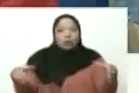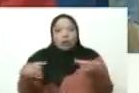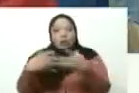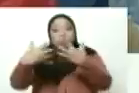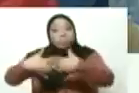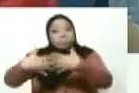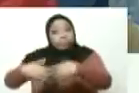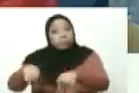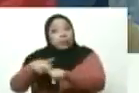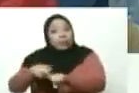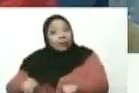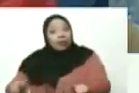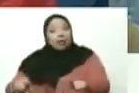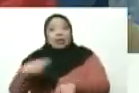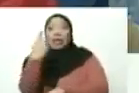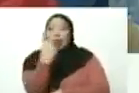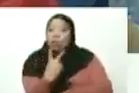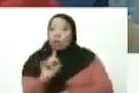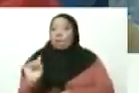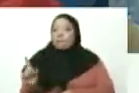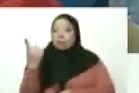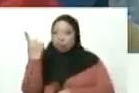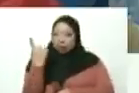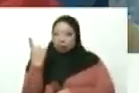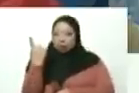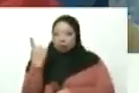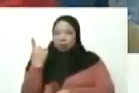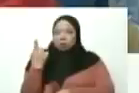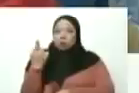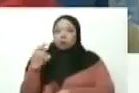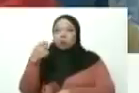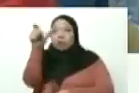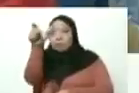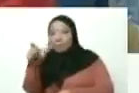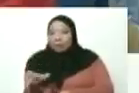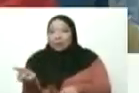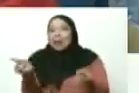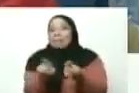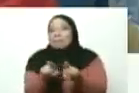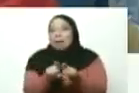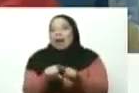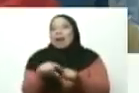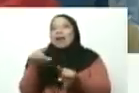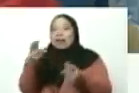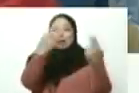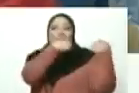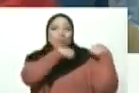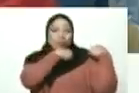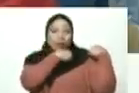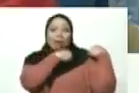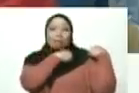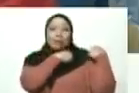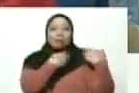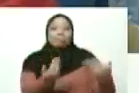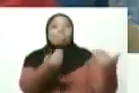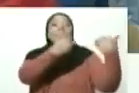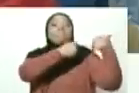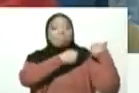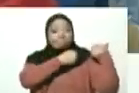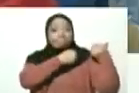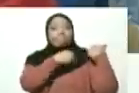primeras como ya dijimos aparece como tesorero este mismo sujeto ernesto